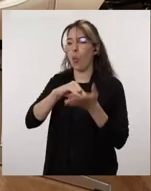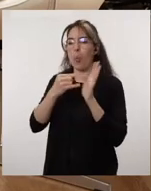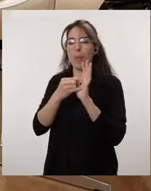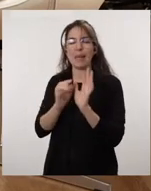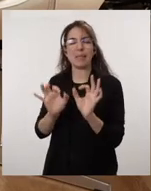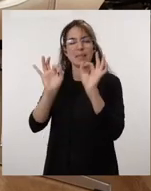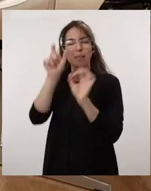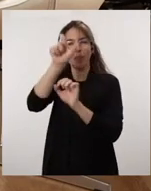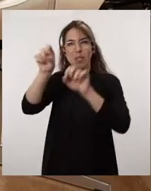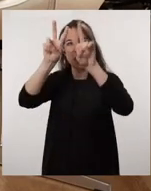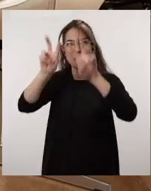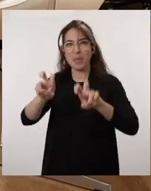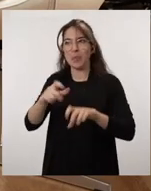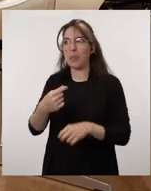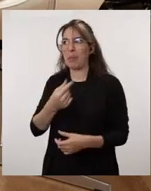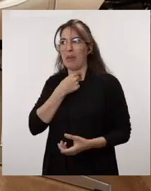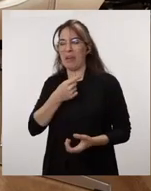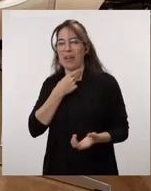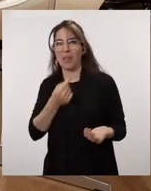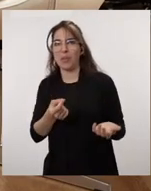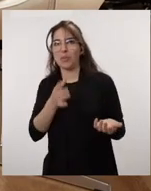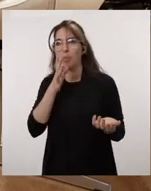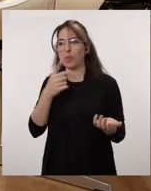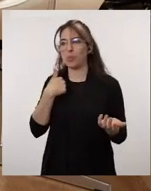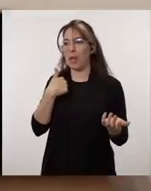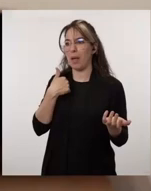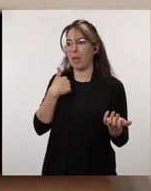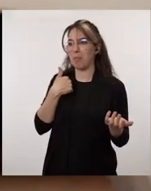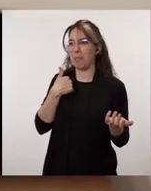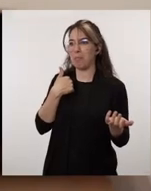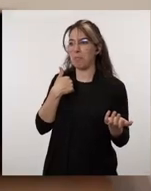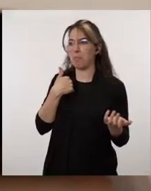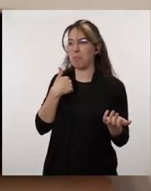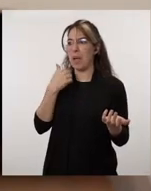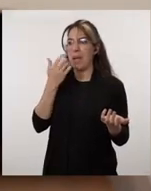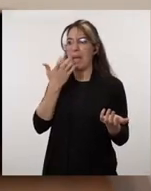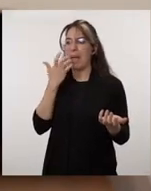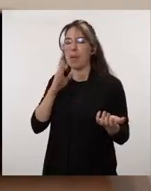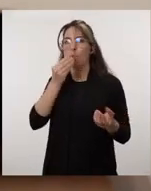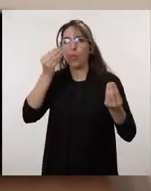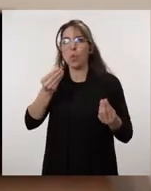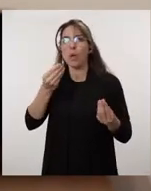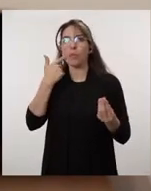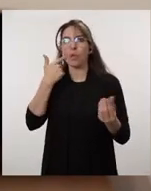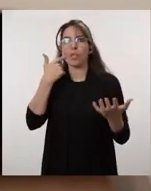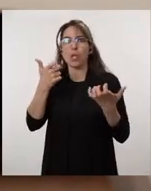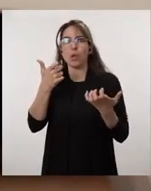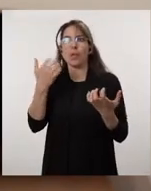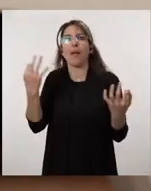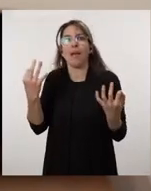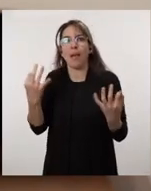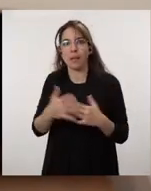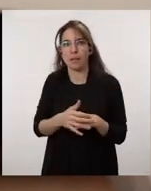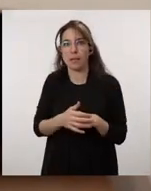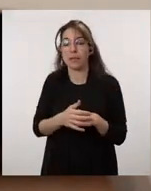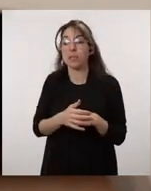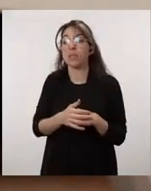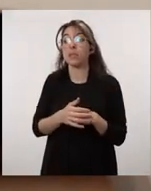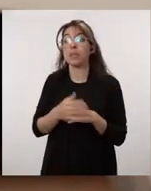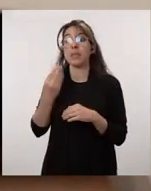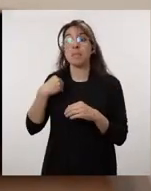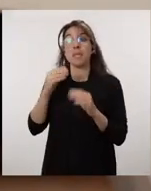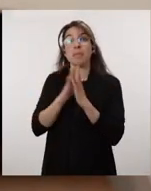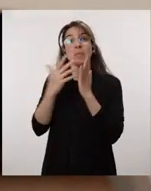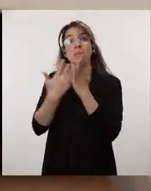a mí me hizo gracia y me parece que es una metáfora muy buena que ilustra muy bien realmente lo que es y nosotros lo que hicisteis para poderla